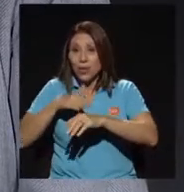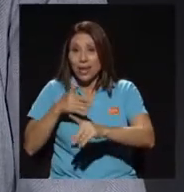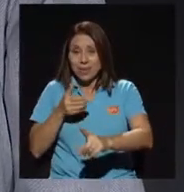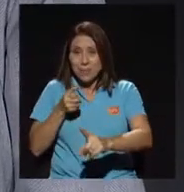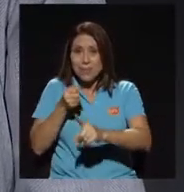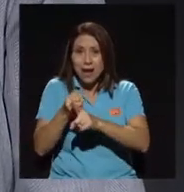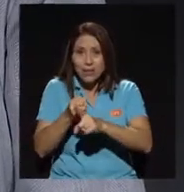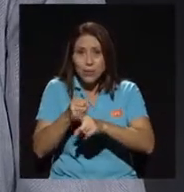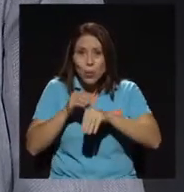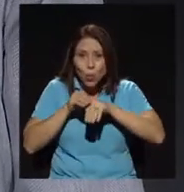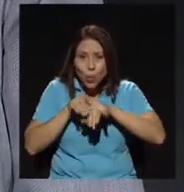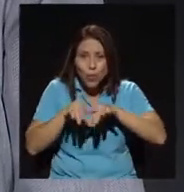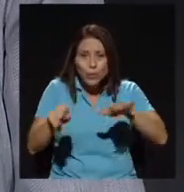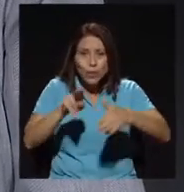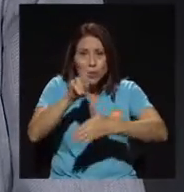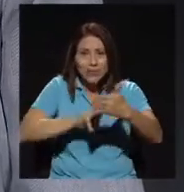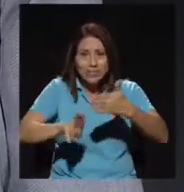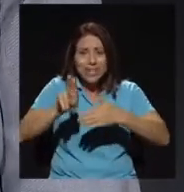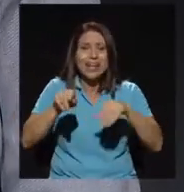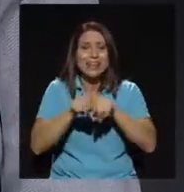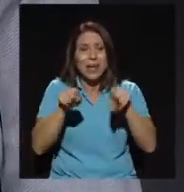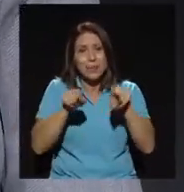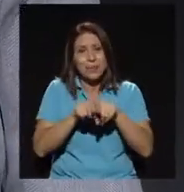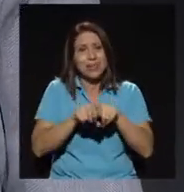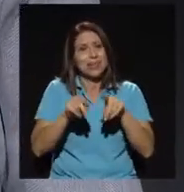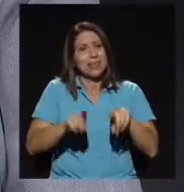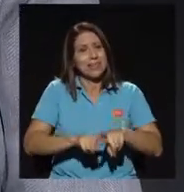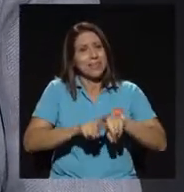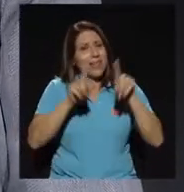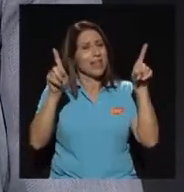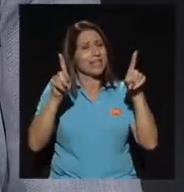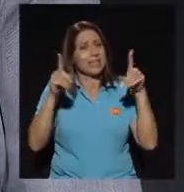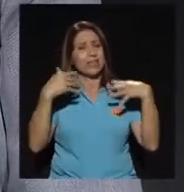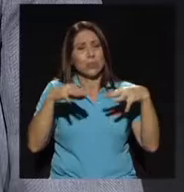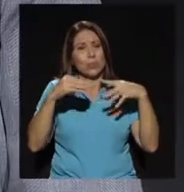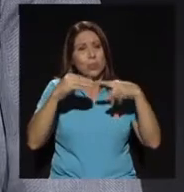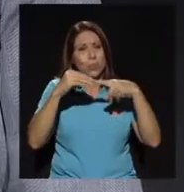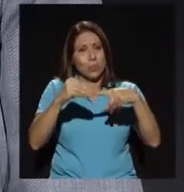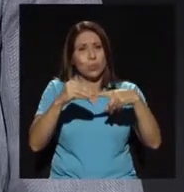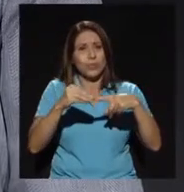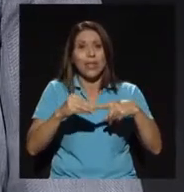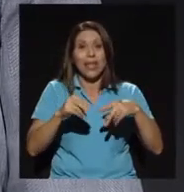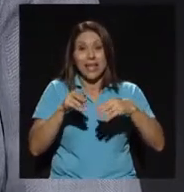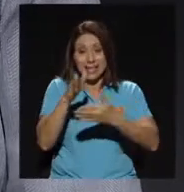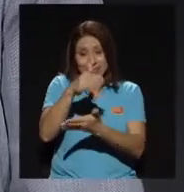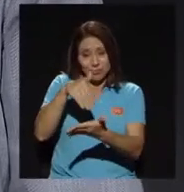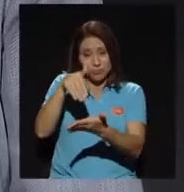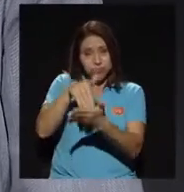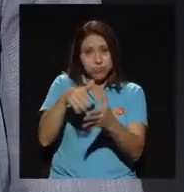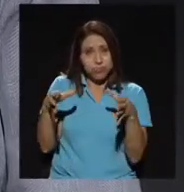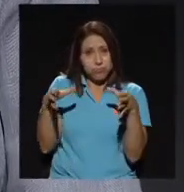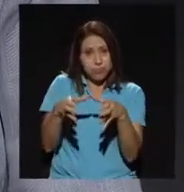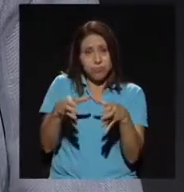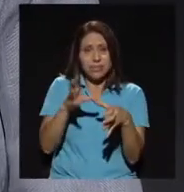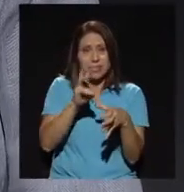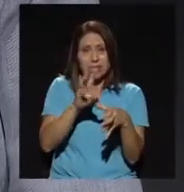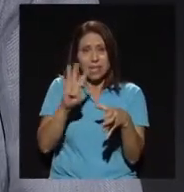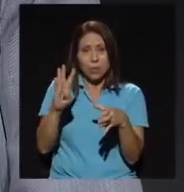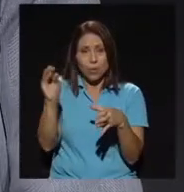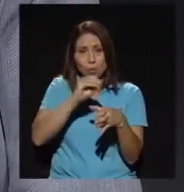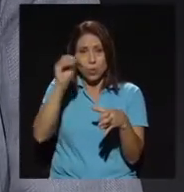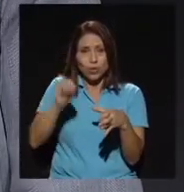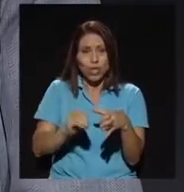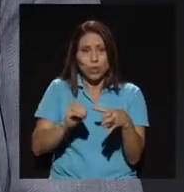regiones, hay diferencias muy significativas. La región central del país agrupa el 64% de la población de